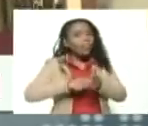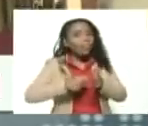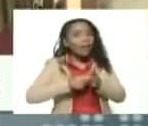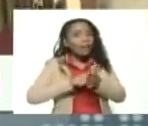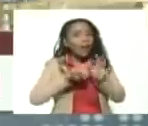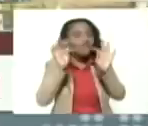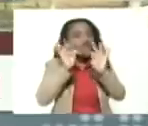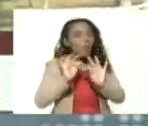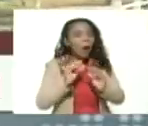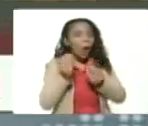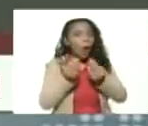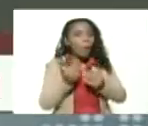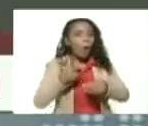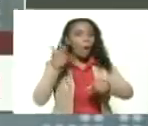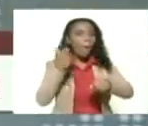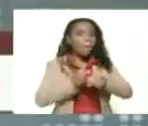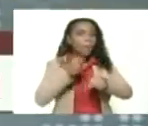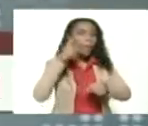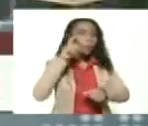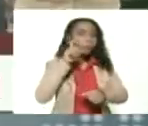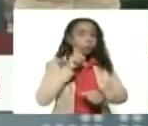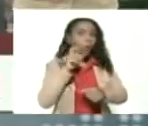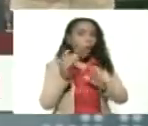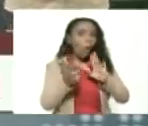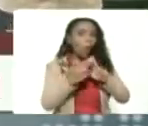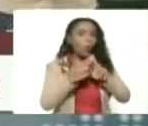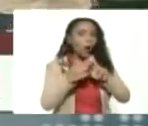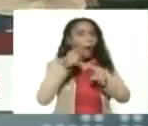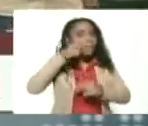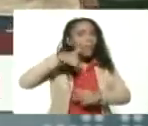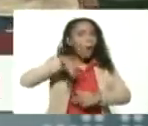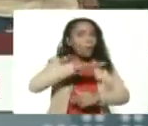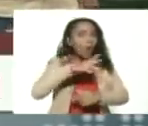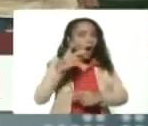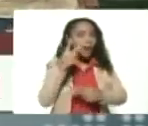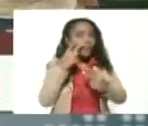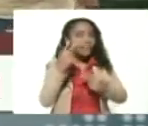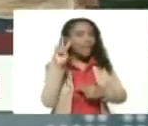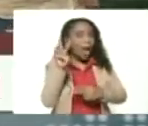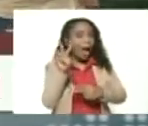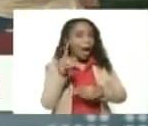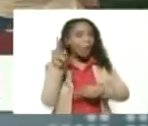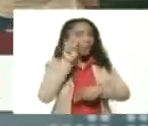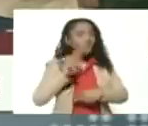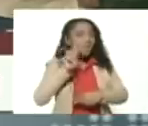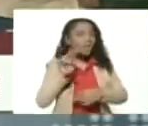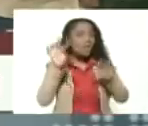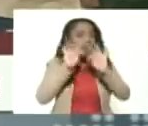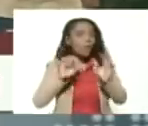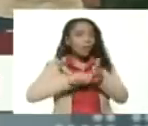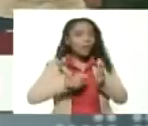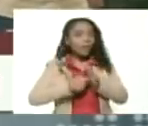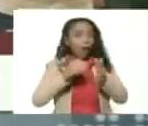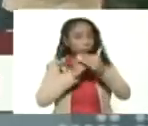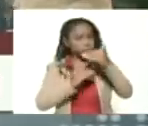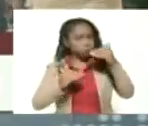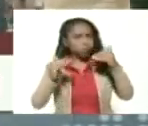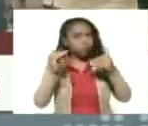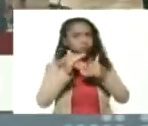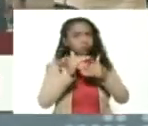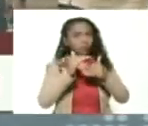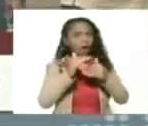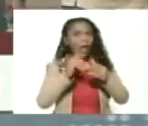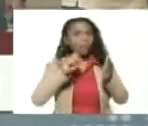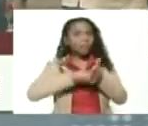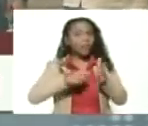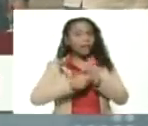de la inseminación artificial para que la conozca el pueblo y vea que estamos utilizando técnica superior. La